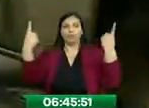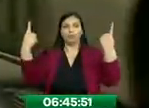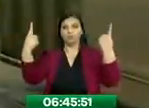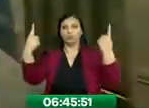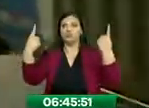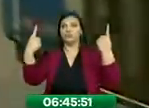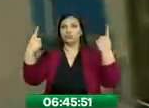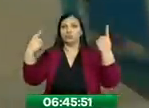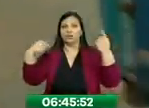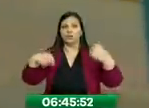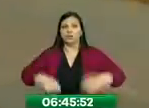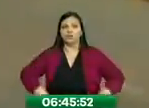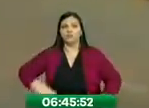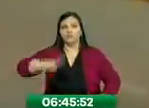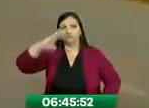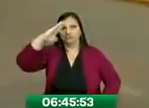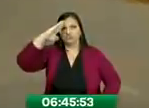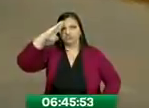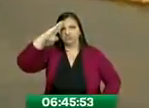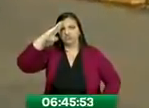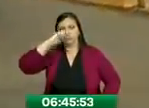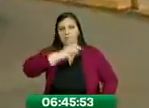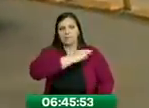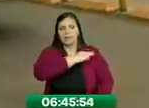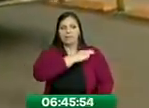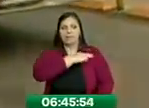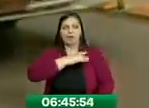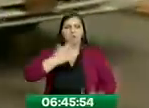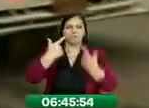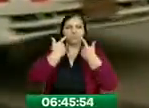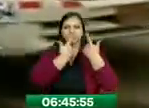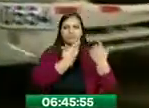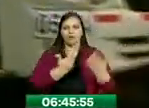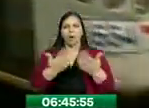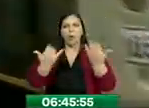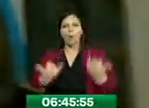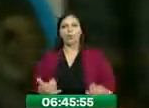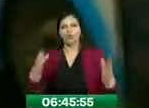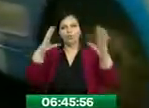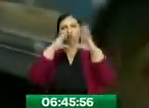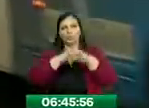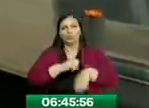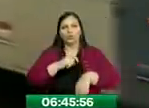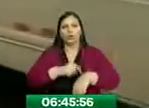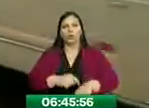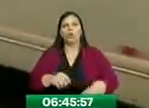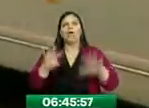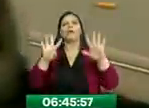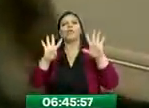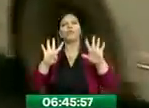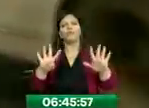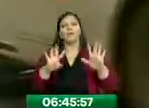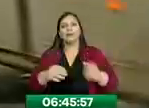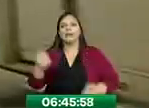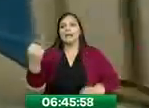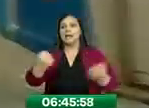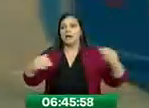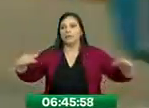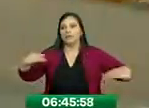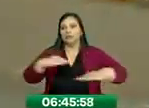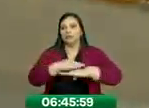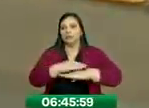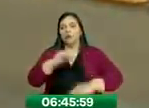toque de queda que se llevará a cabo a partir de las 9 de la noche, las personas aún pueden salir de sus hogares para